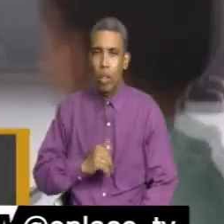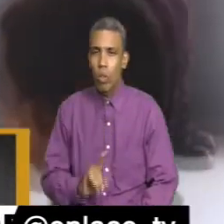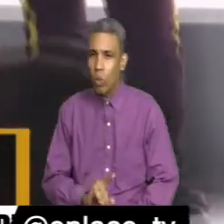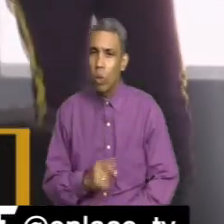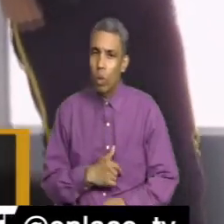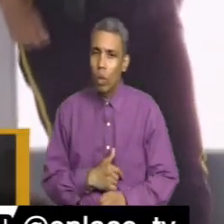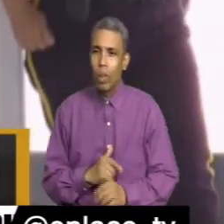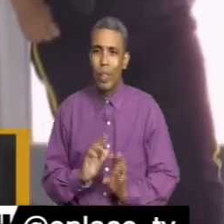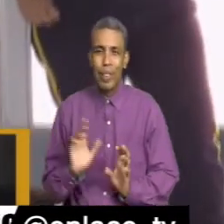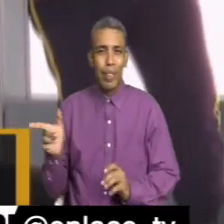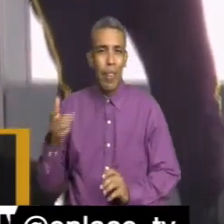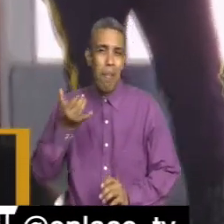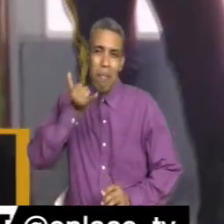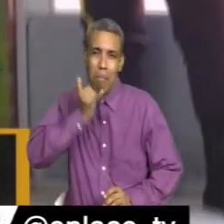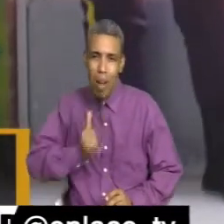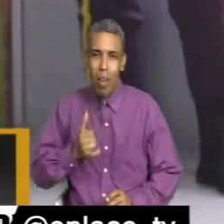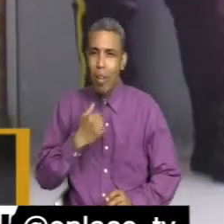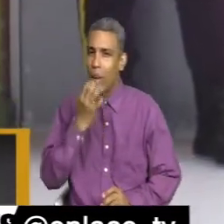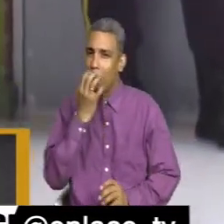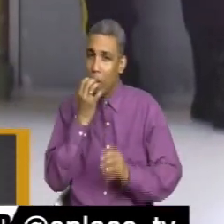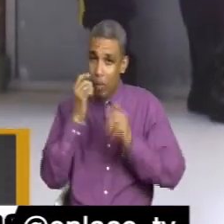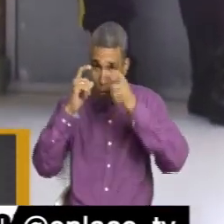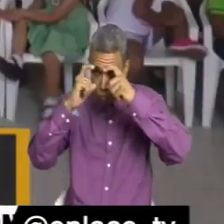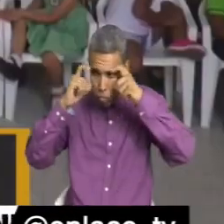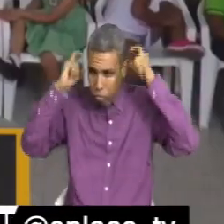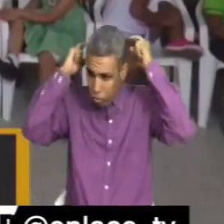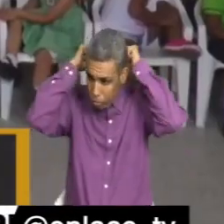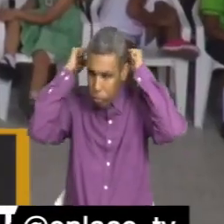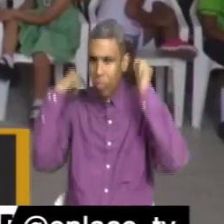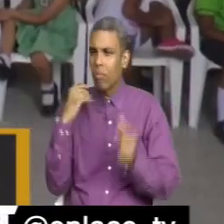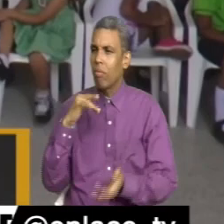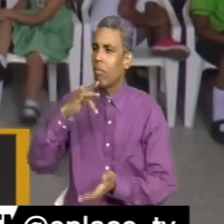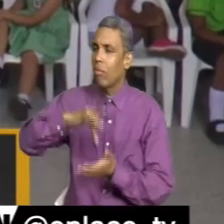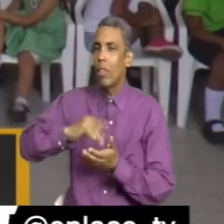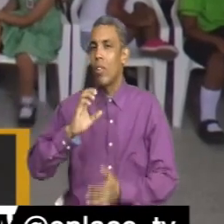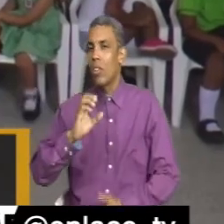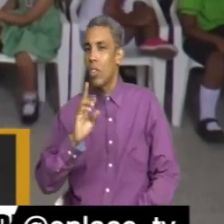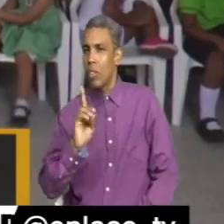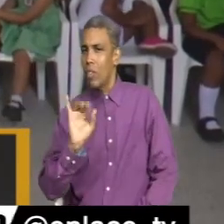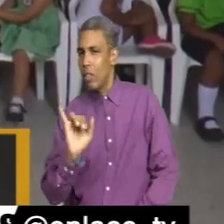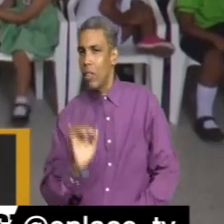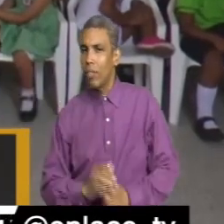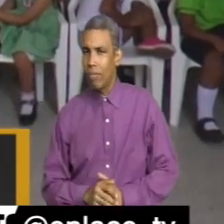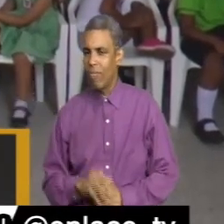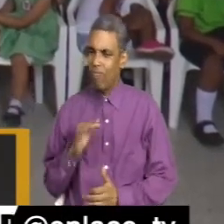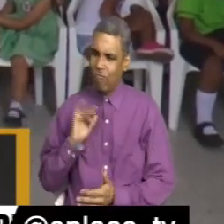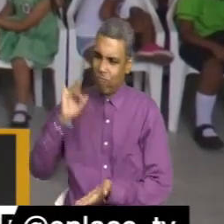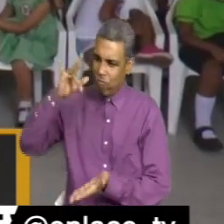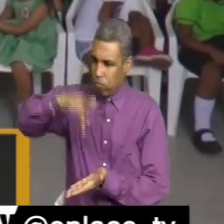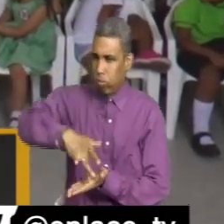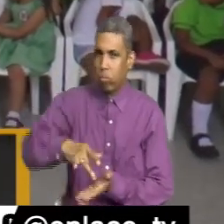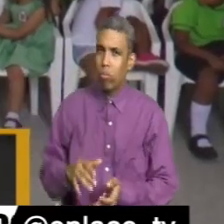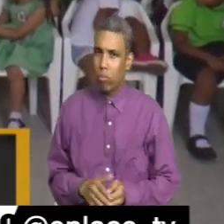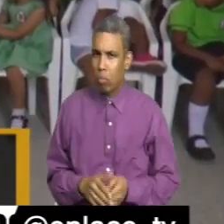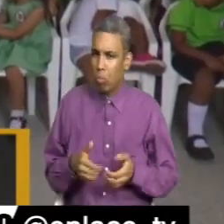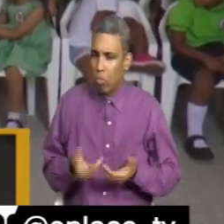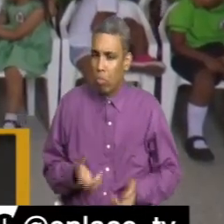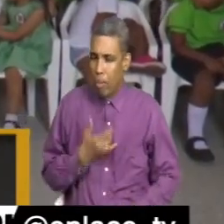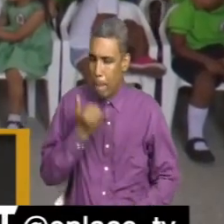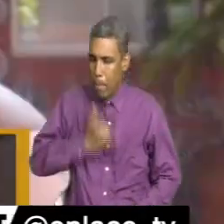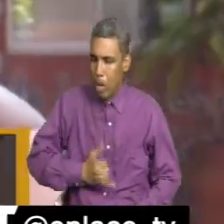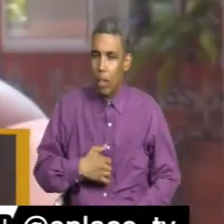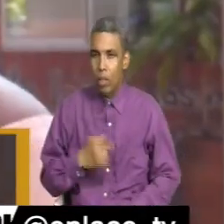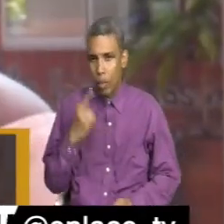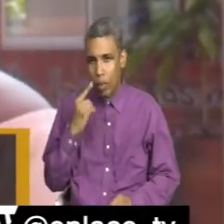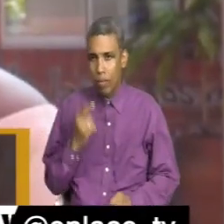sus locuras hasta la institución CDI Semillitas de Esperanza en el barrio Villarelis, enseñándoles lo que no se debe hacer con el